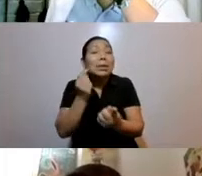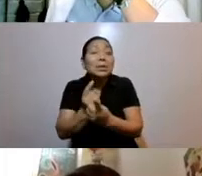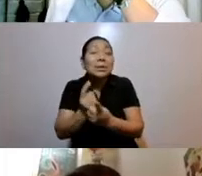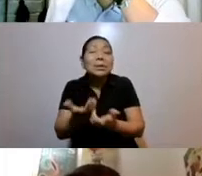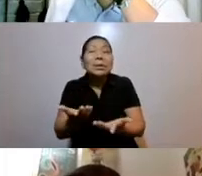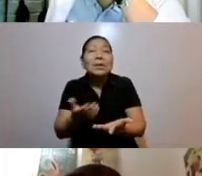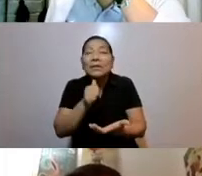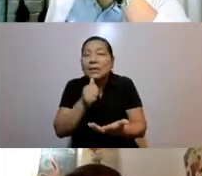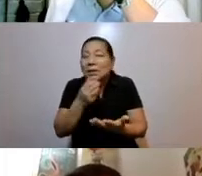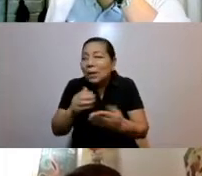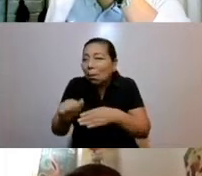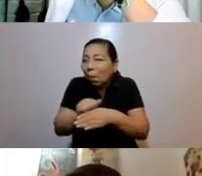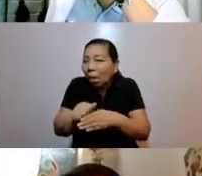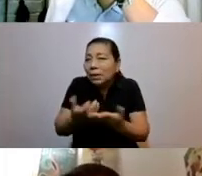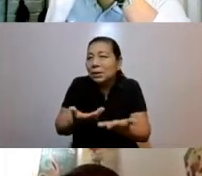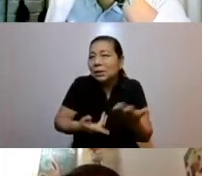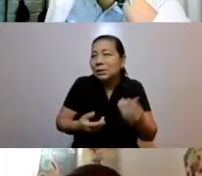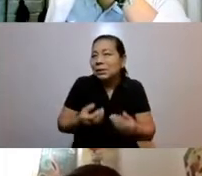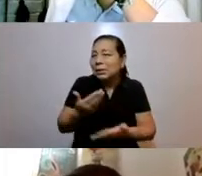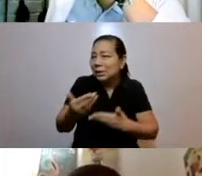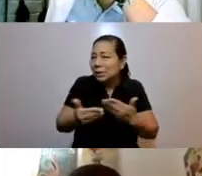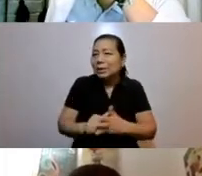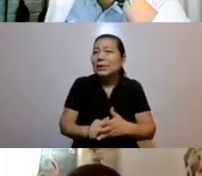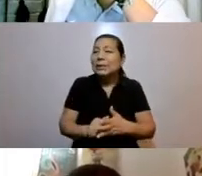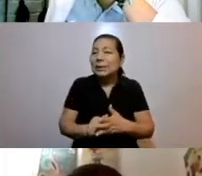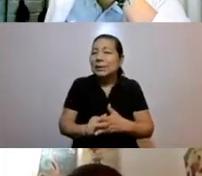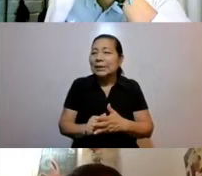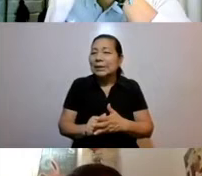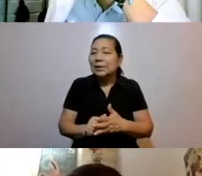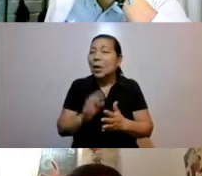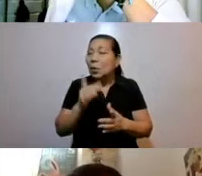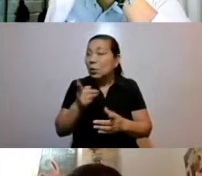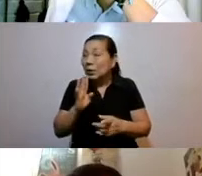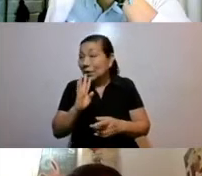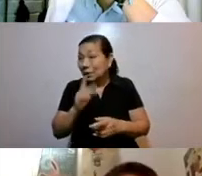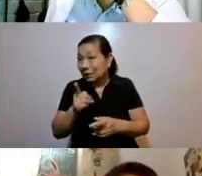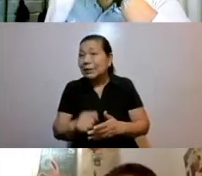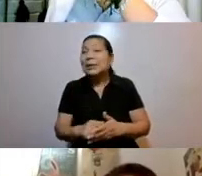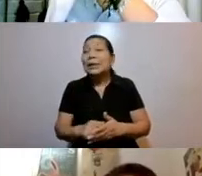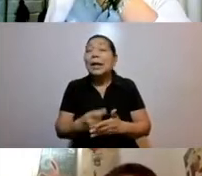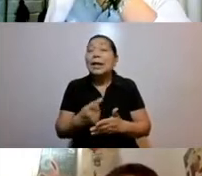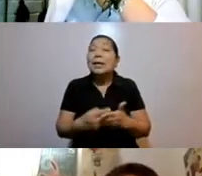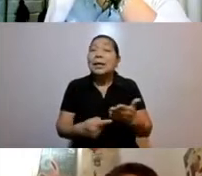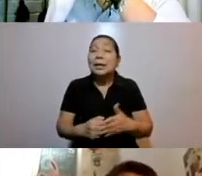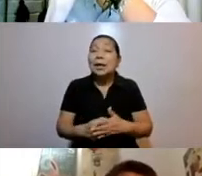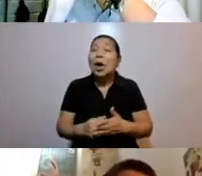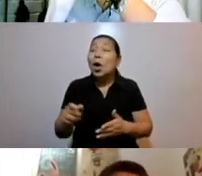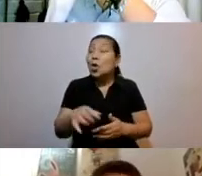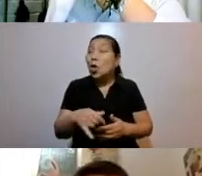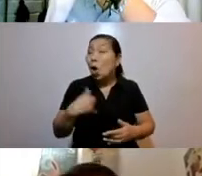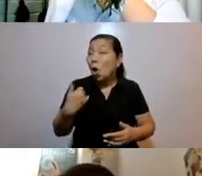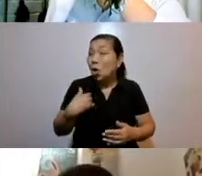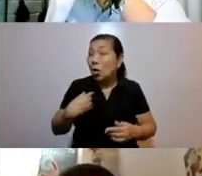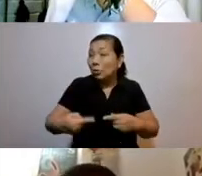punto importante que explica en parte lo que tu comentario, Cristian, es que los jóvenes